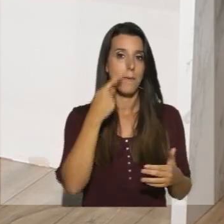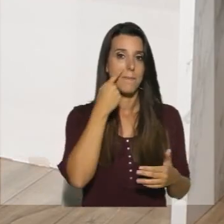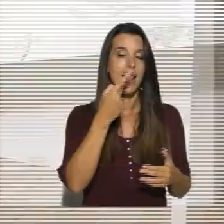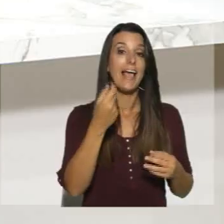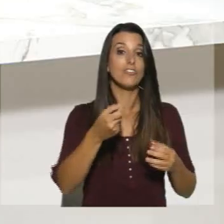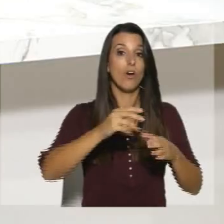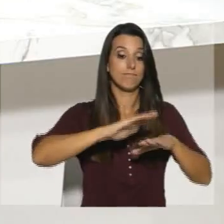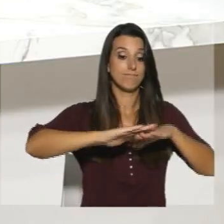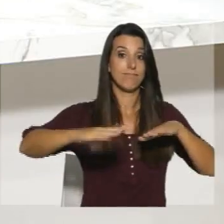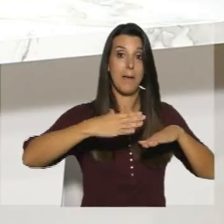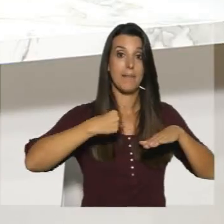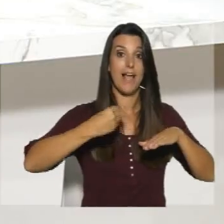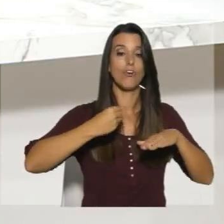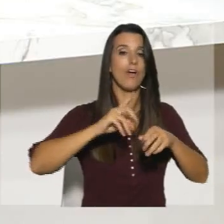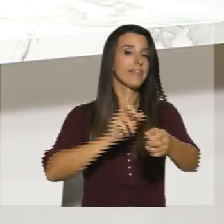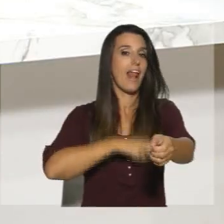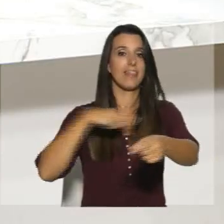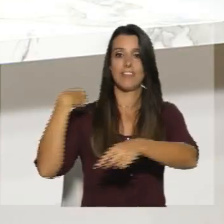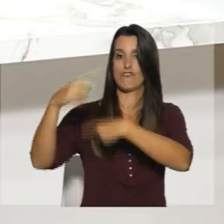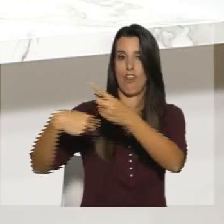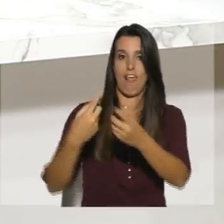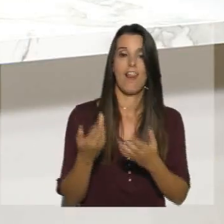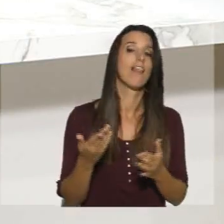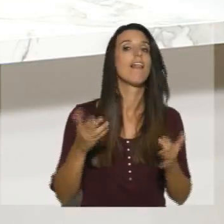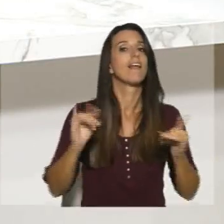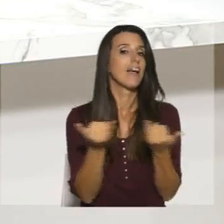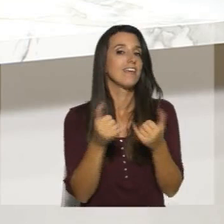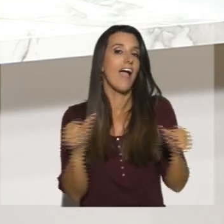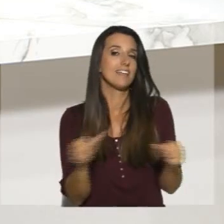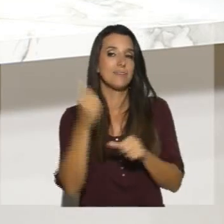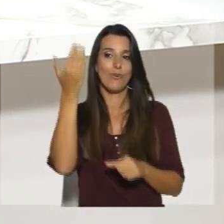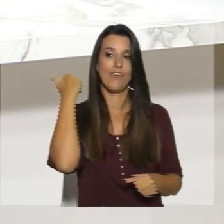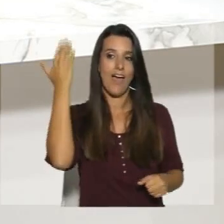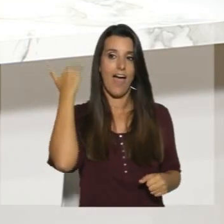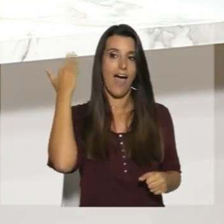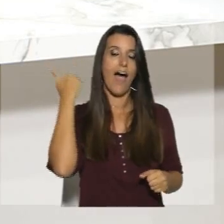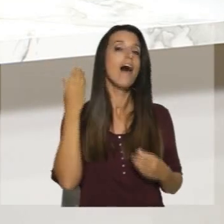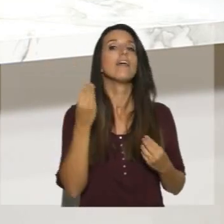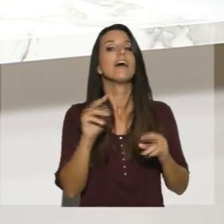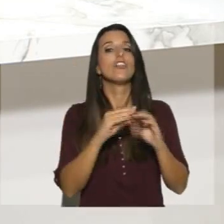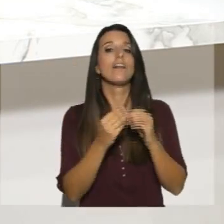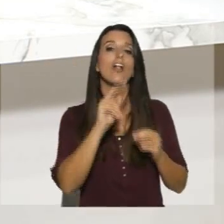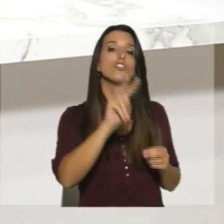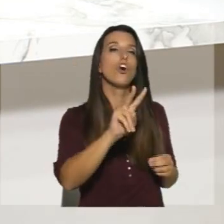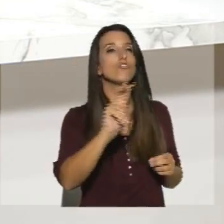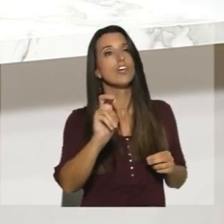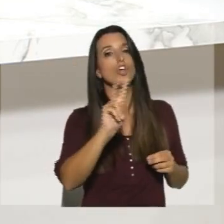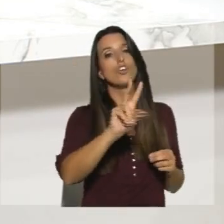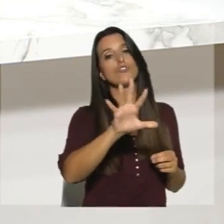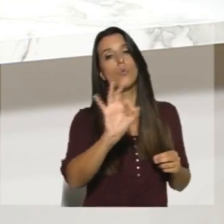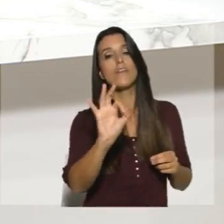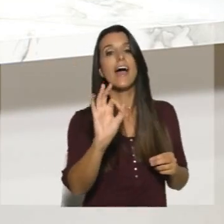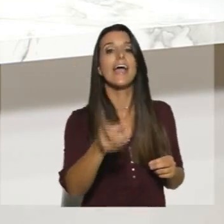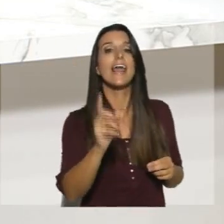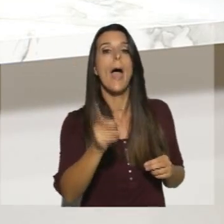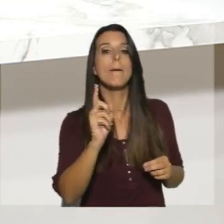baños que decimos de estos que son tradicionales. Ah, ok. ¿No? Que ya hemos hecho en otras oportunidades. Lleva 250 gramos de azúcar impalpable.